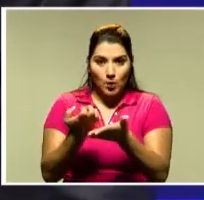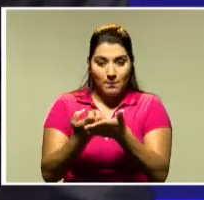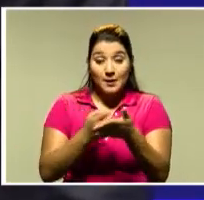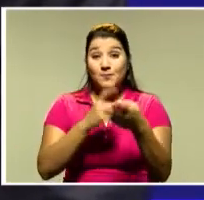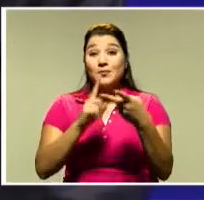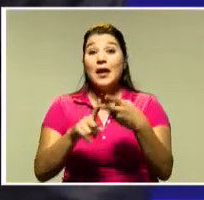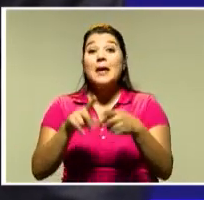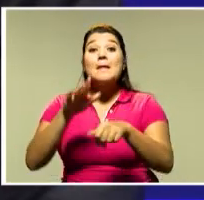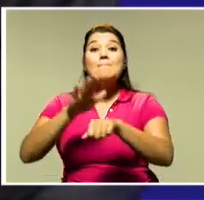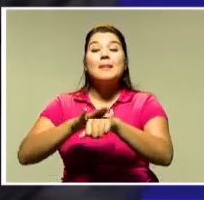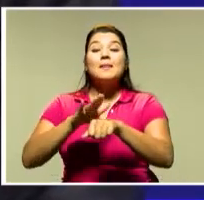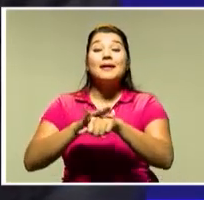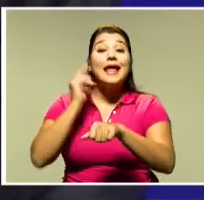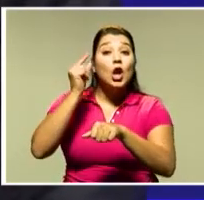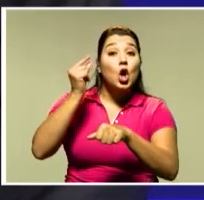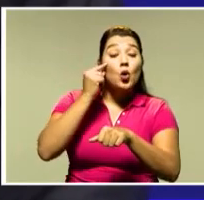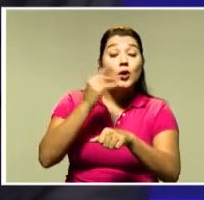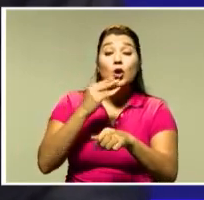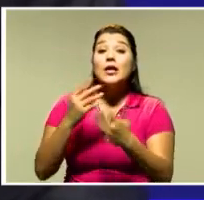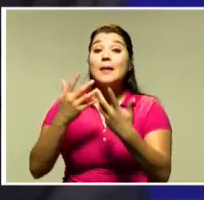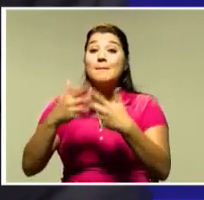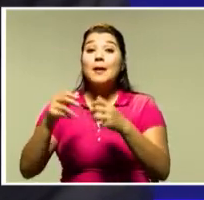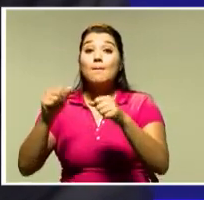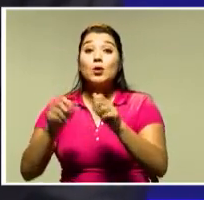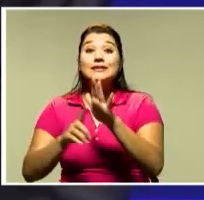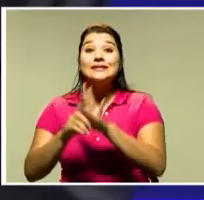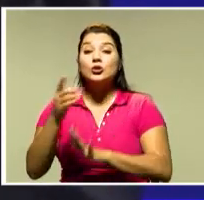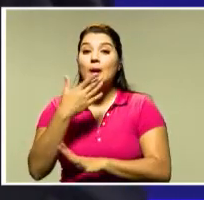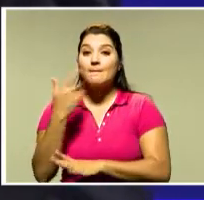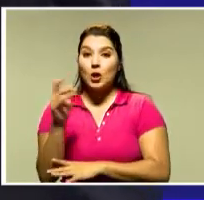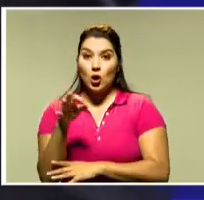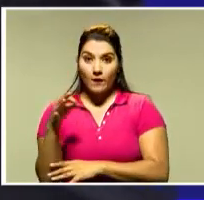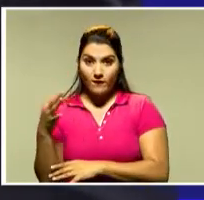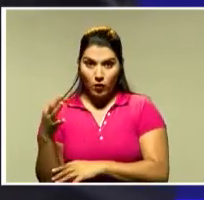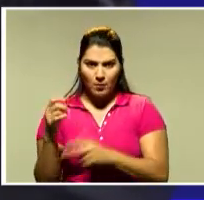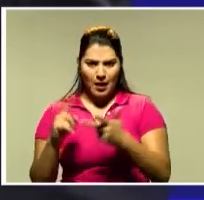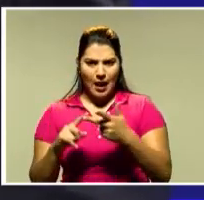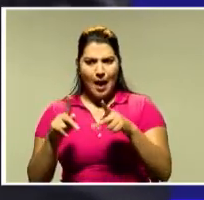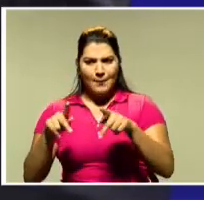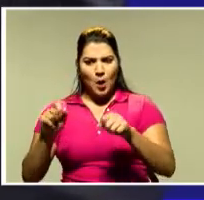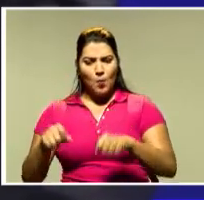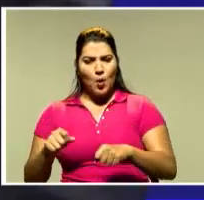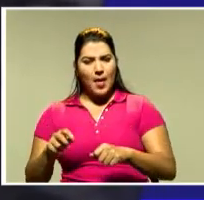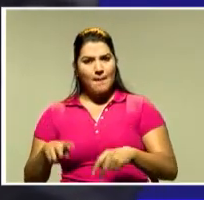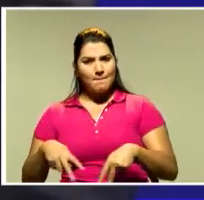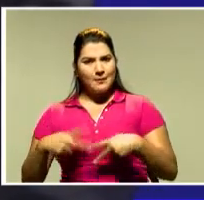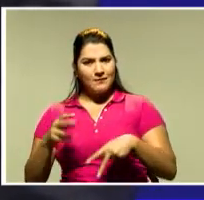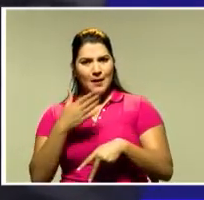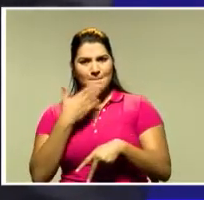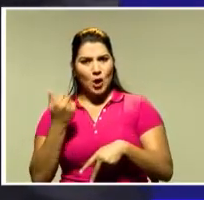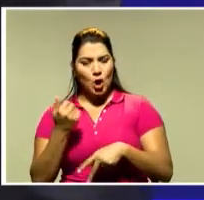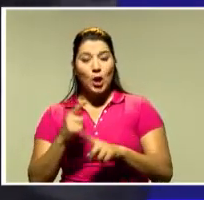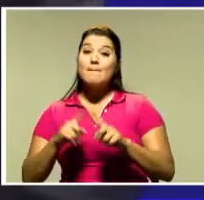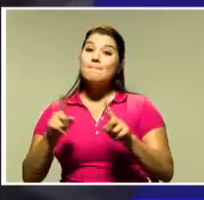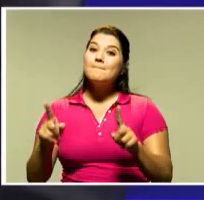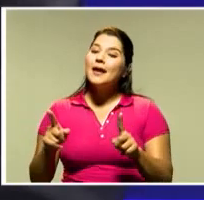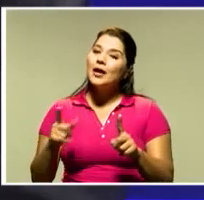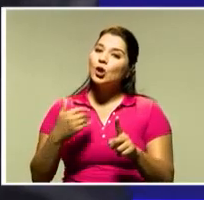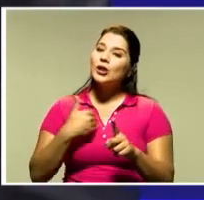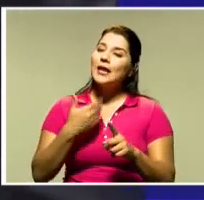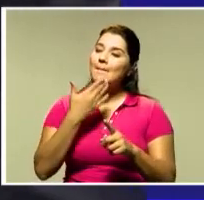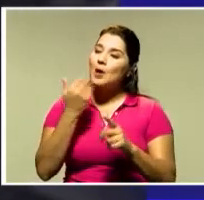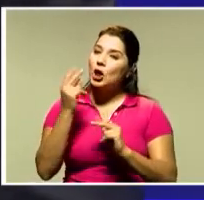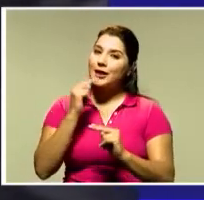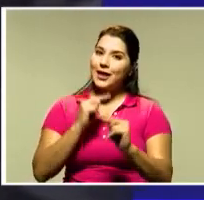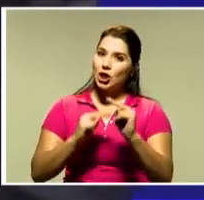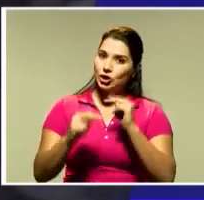las empresas particularmente puedan desarrollarse de mejor manera, que el ciudadano viva mejor, pero que haya mejores negocios, más exitosos y